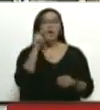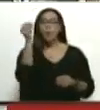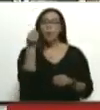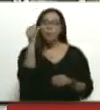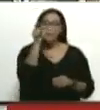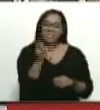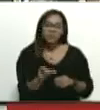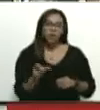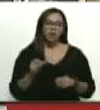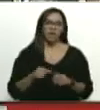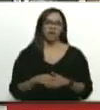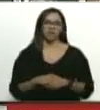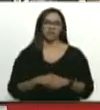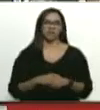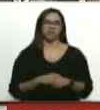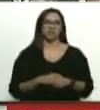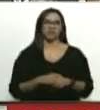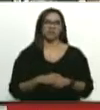persona.